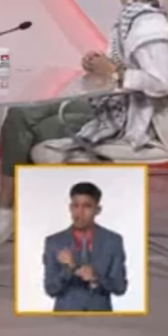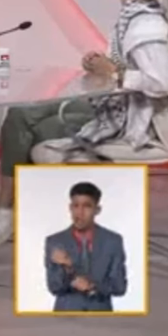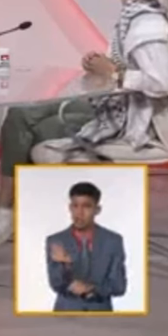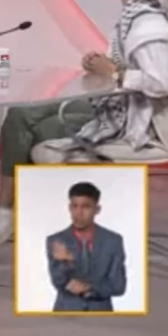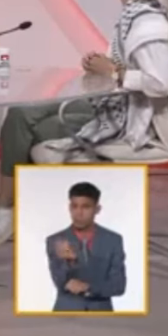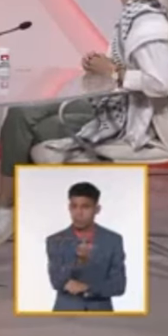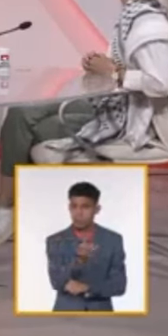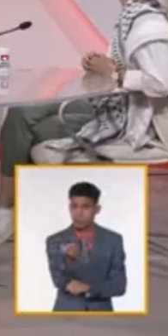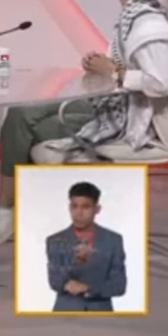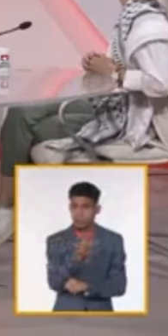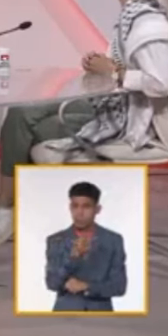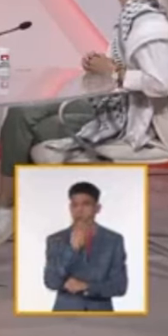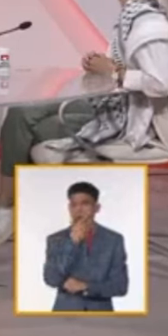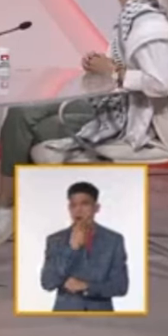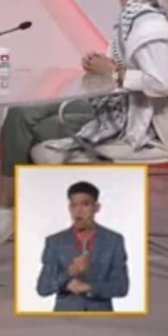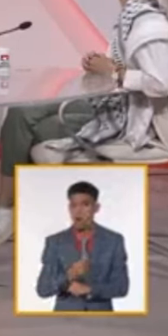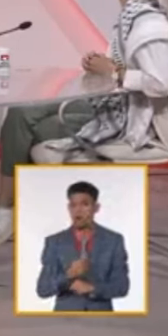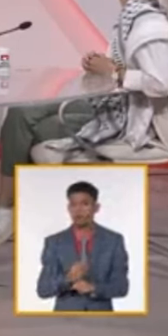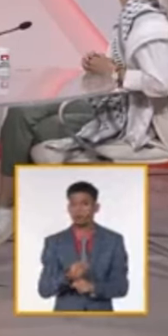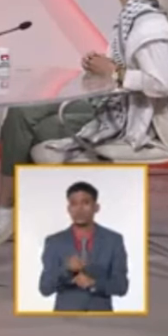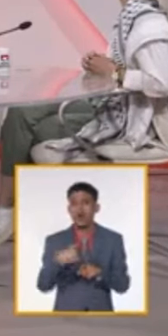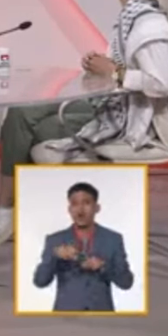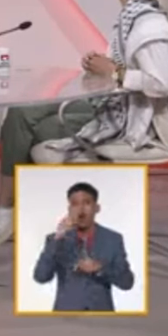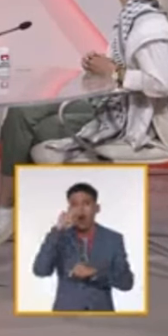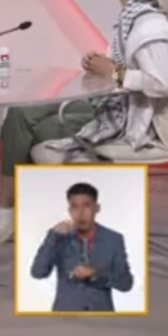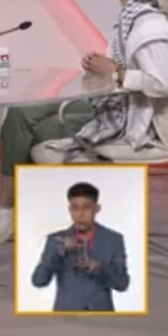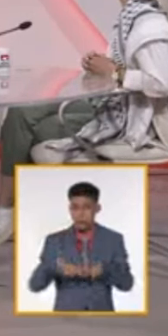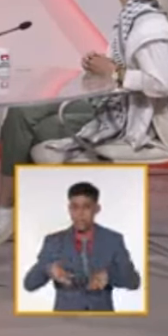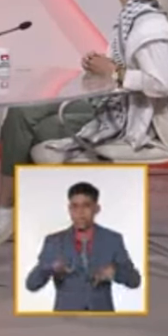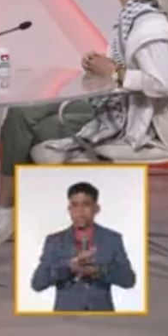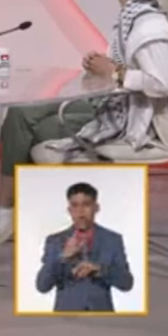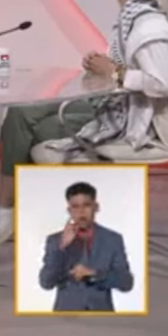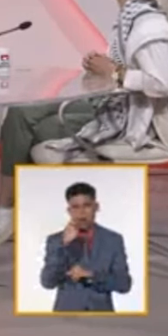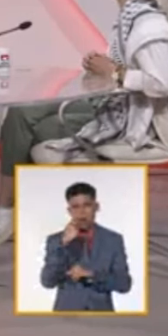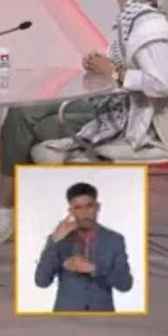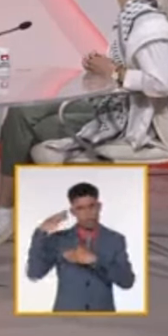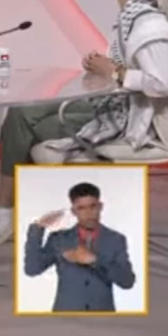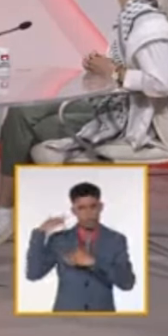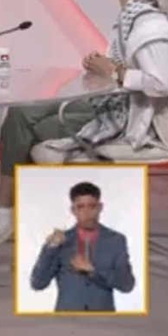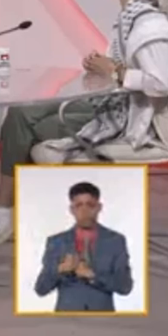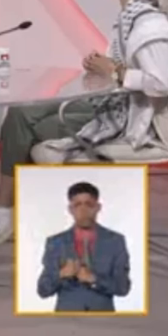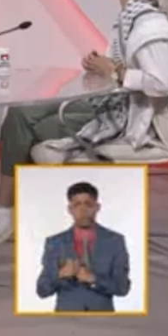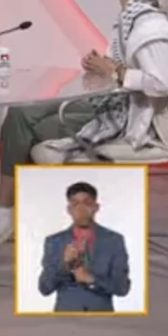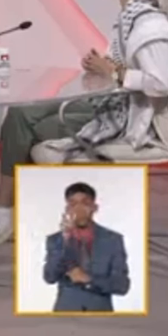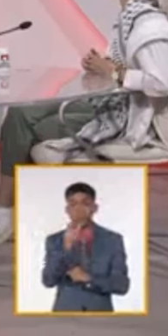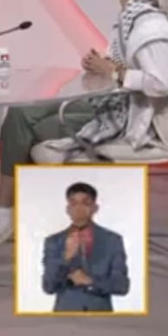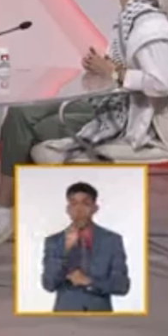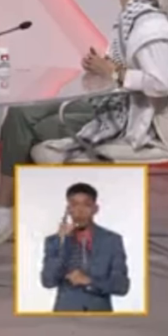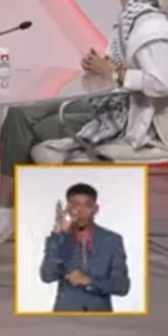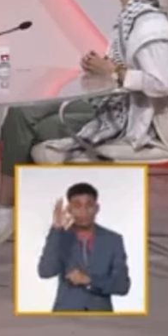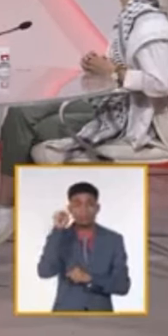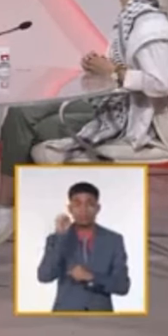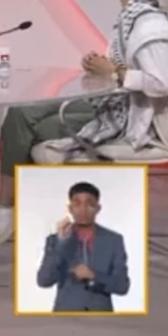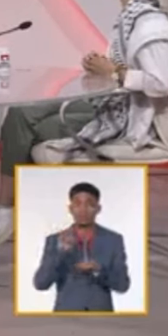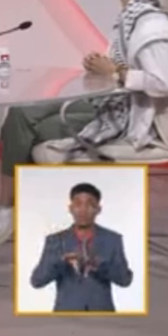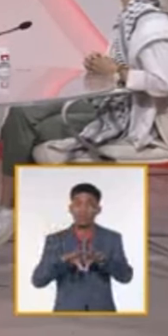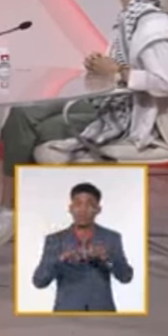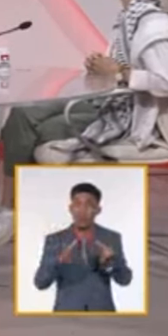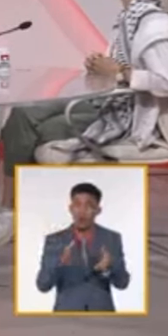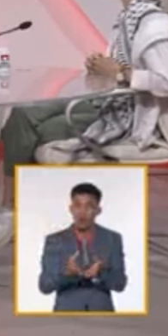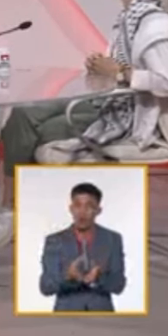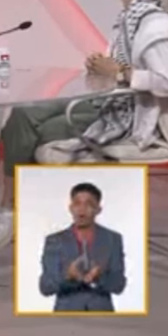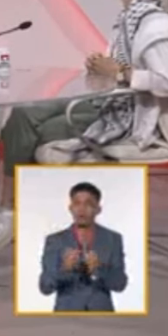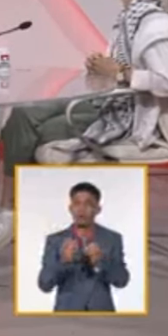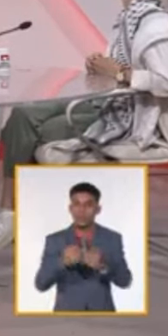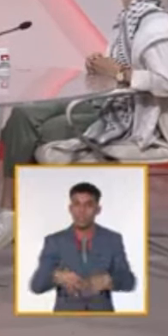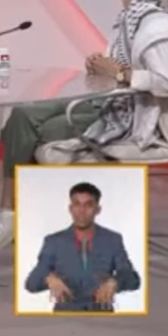lo conocemos hace muchos años, pues uno puede entender también pues el impacto que han tenido estas movilizaciones